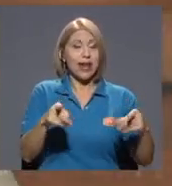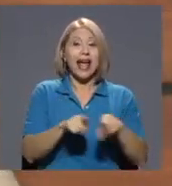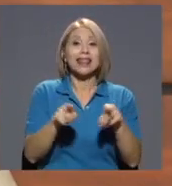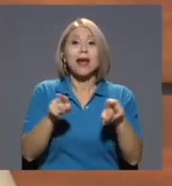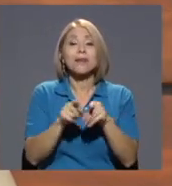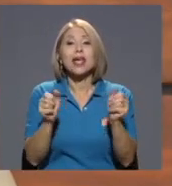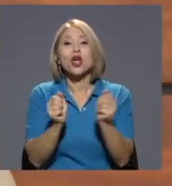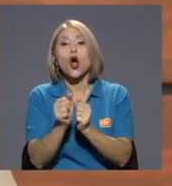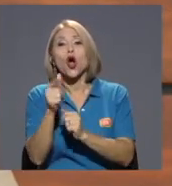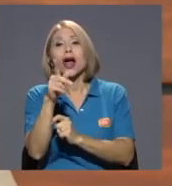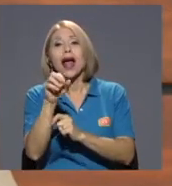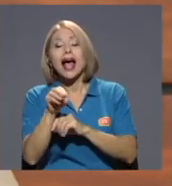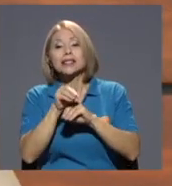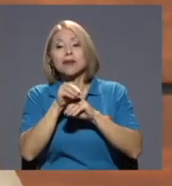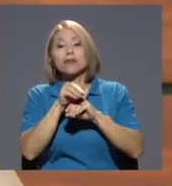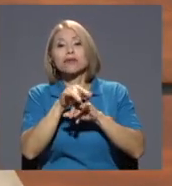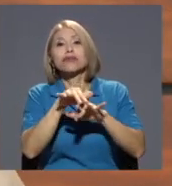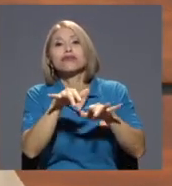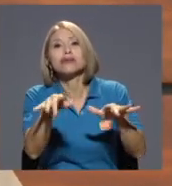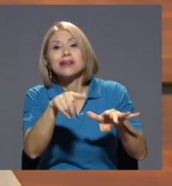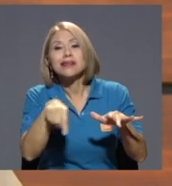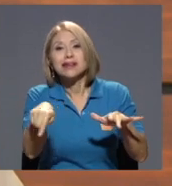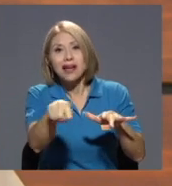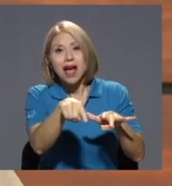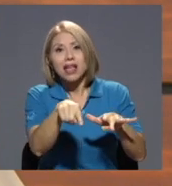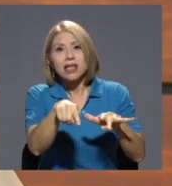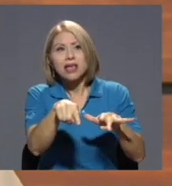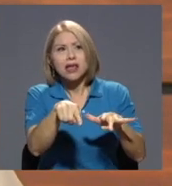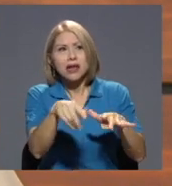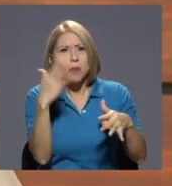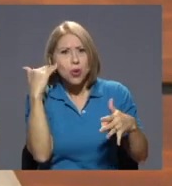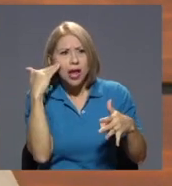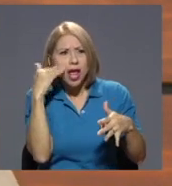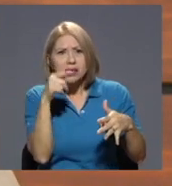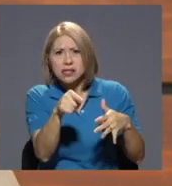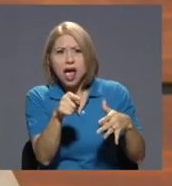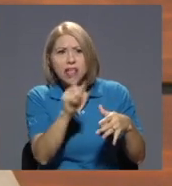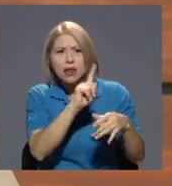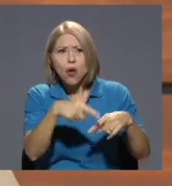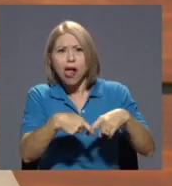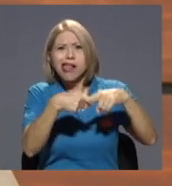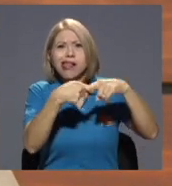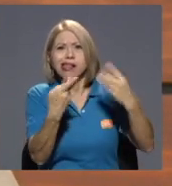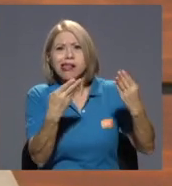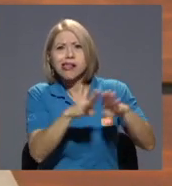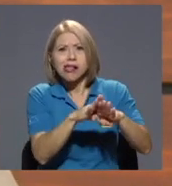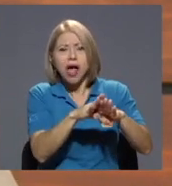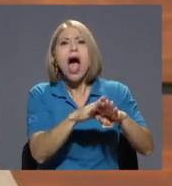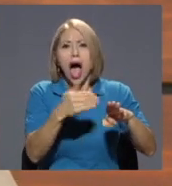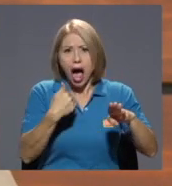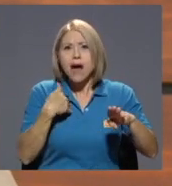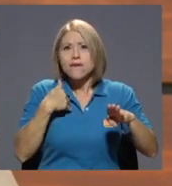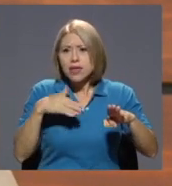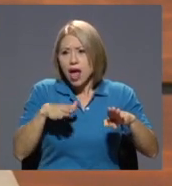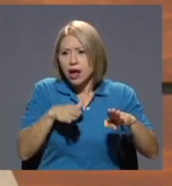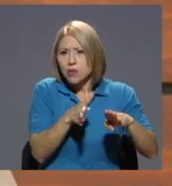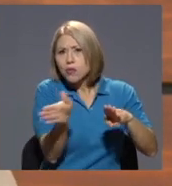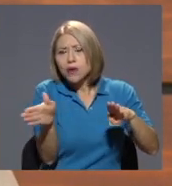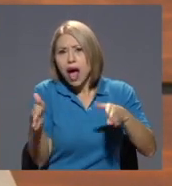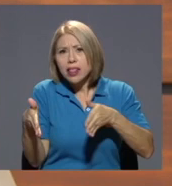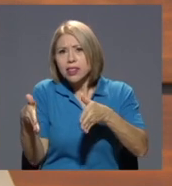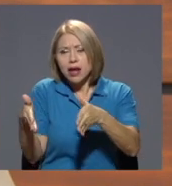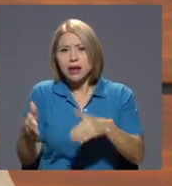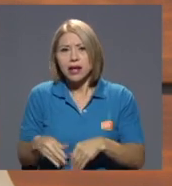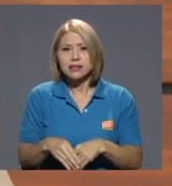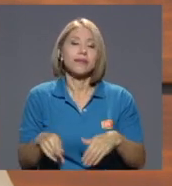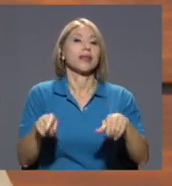habían vías alternas el segundo punto tiene que ver con el tema de perjudicar bajando